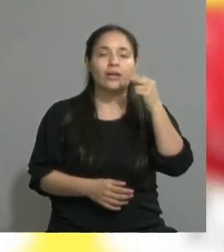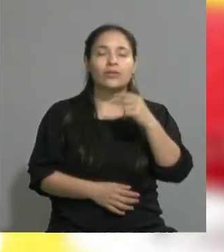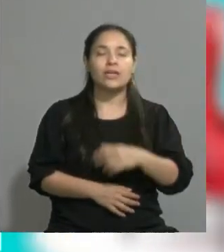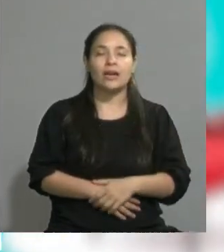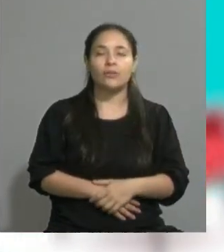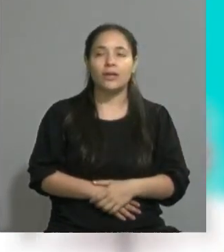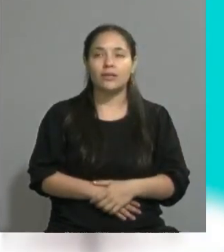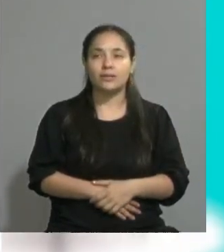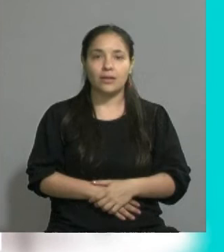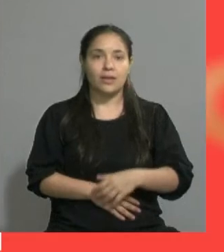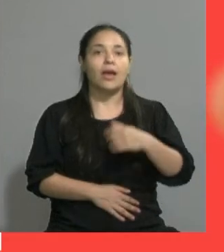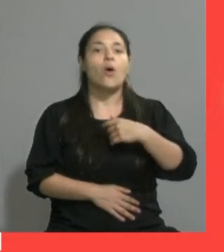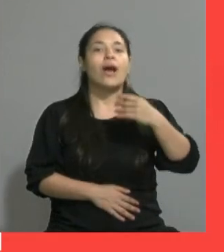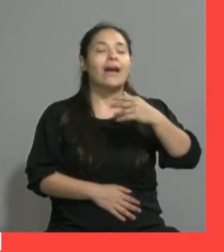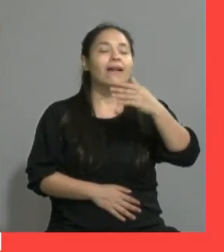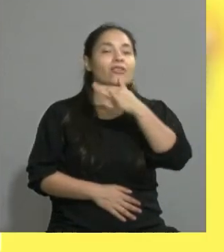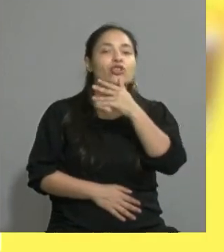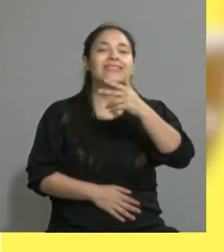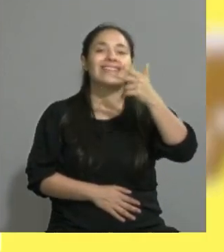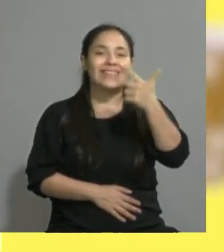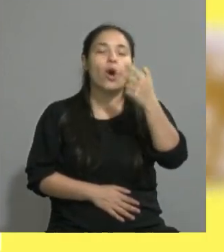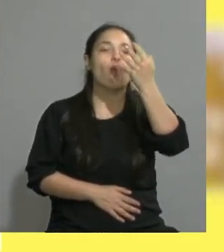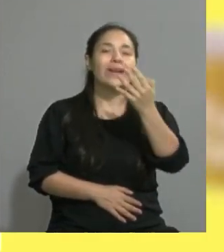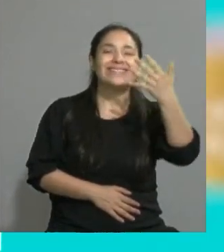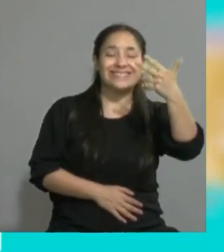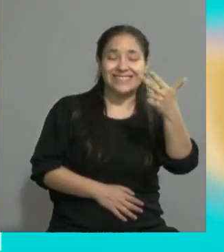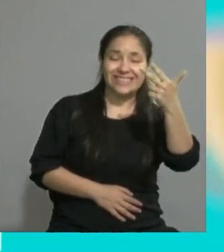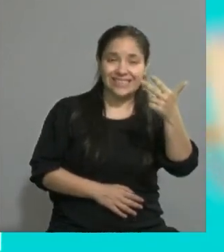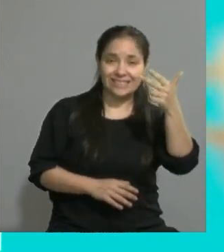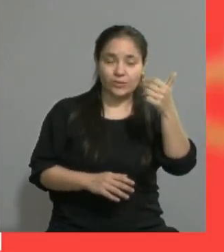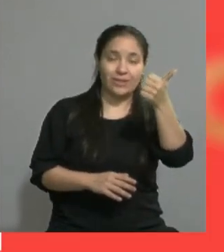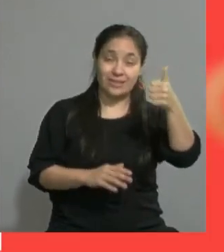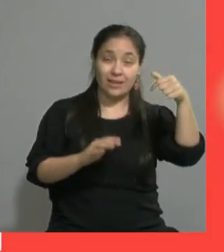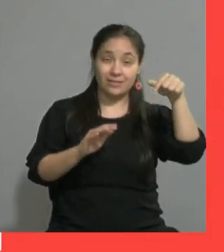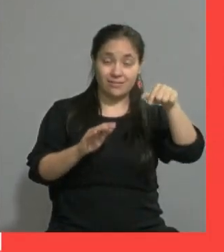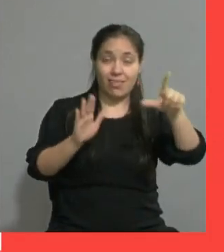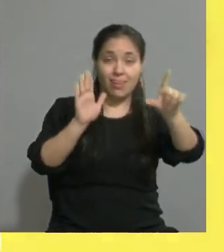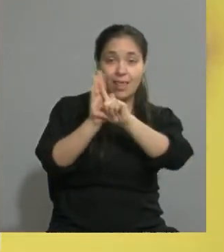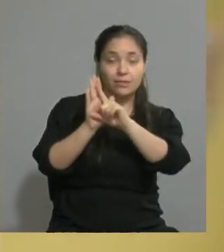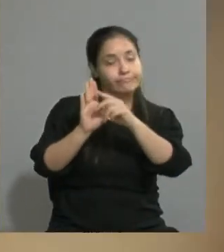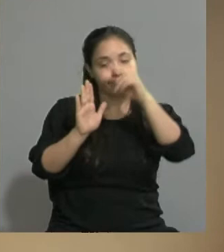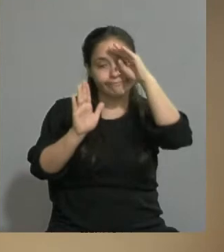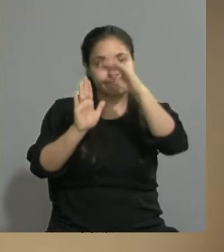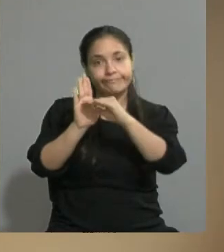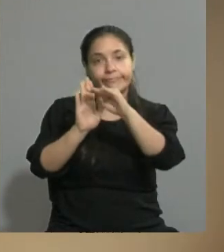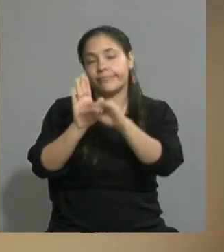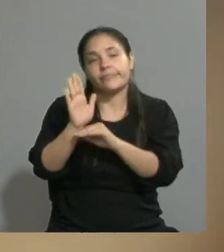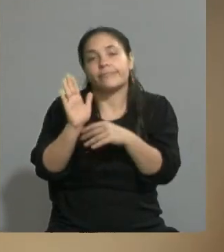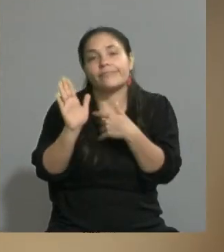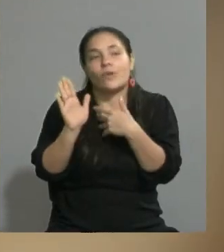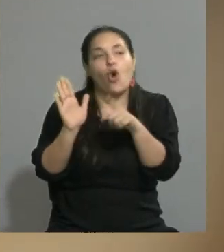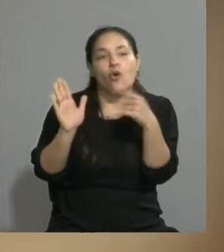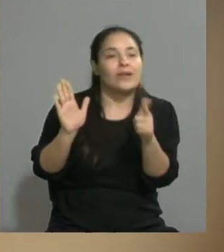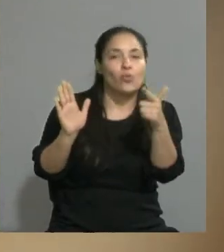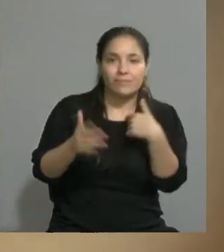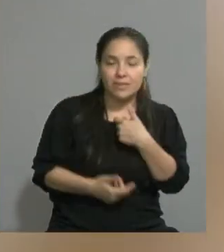supuesto que estamos propiciando todos los días su cambio, pero su cambio para mejor, porque no faltan los retrógrados, cuidado. Tal